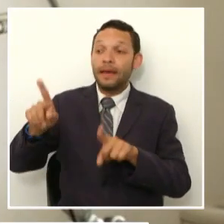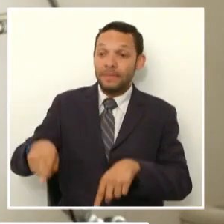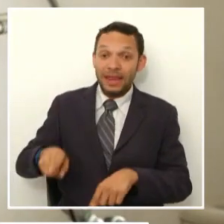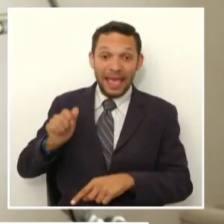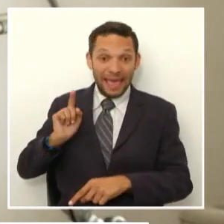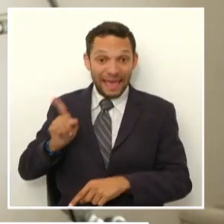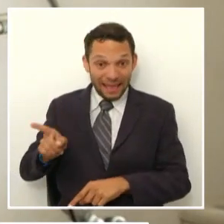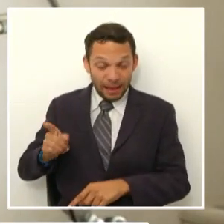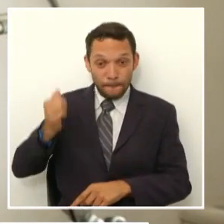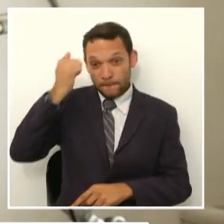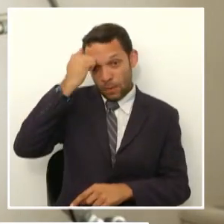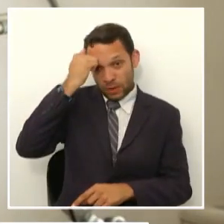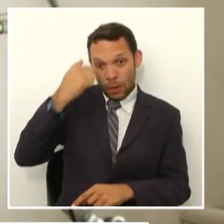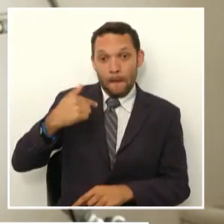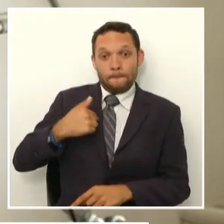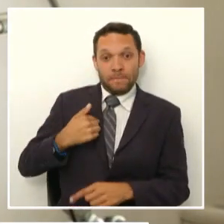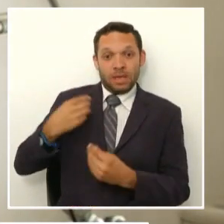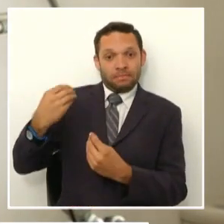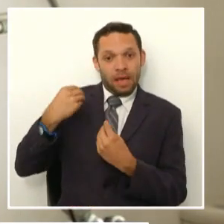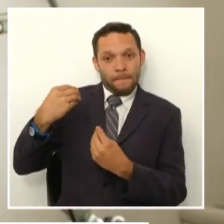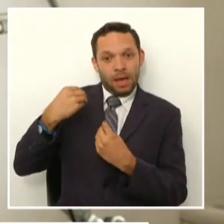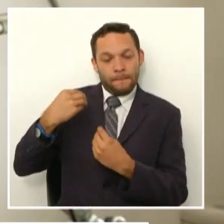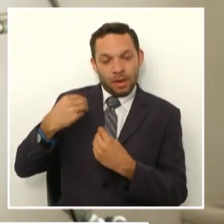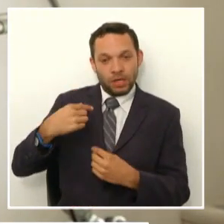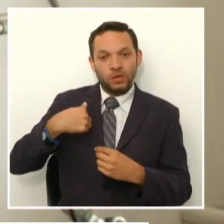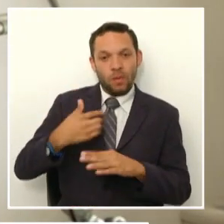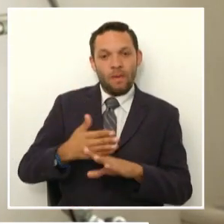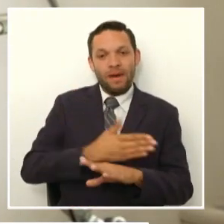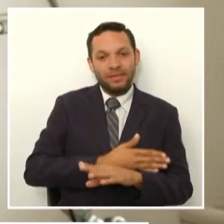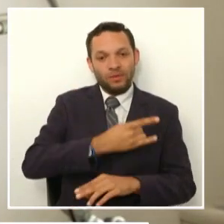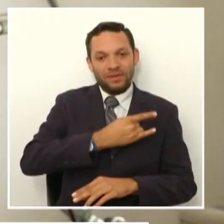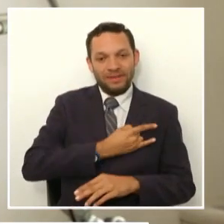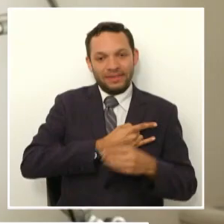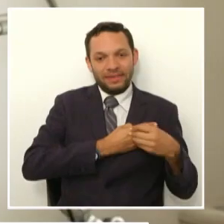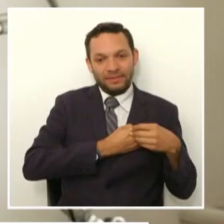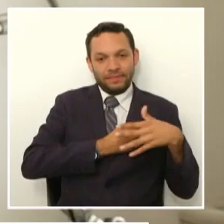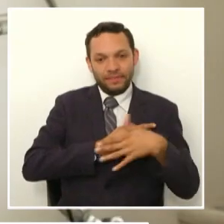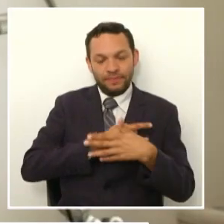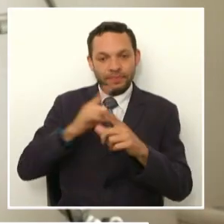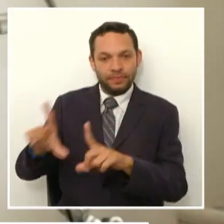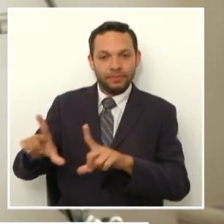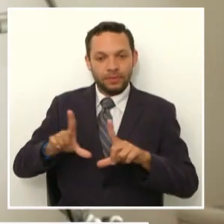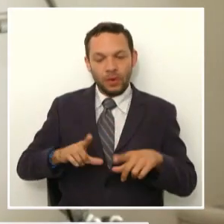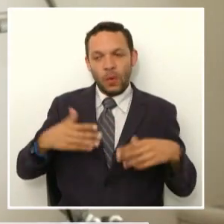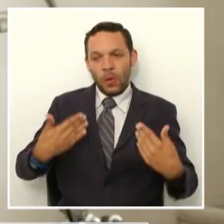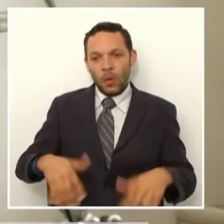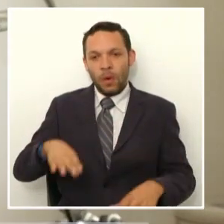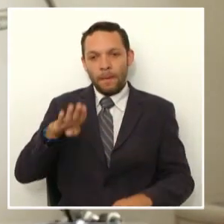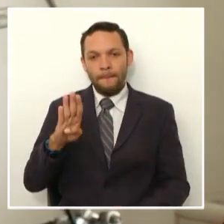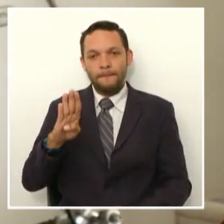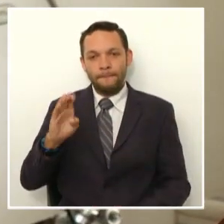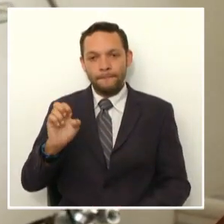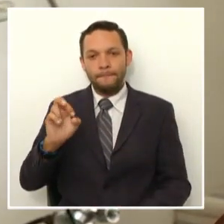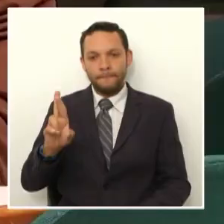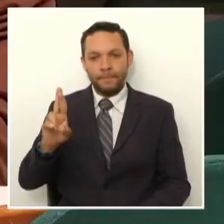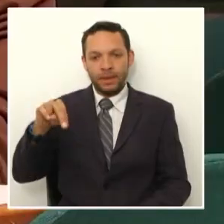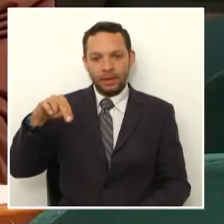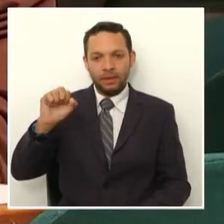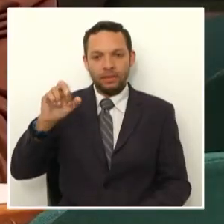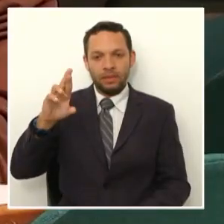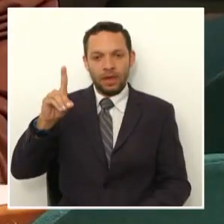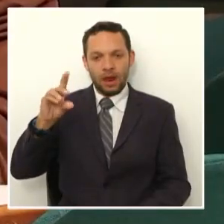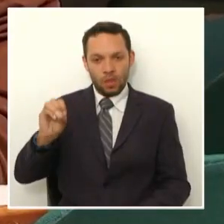eduqué como médico en la Universidad de Caldas, el doctor Bernardo Campo, médico cirujano y